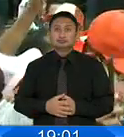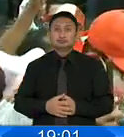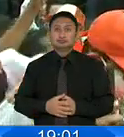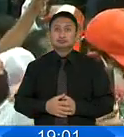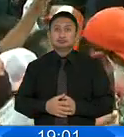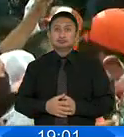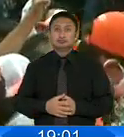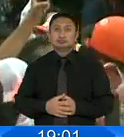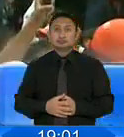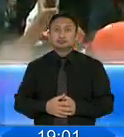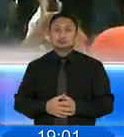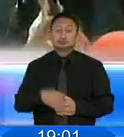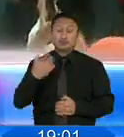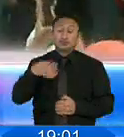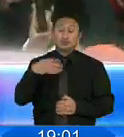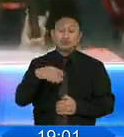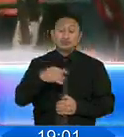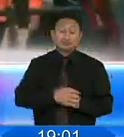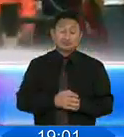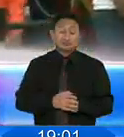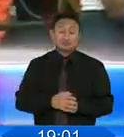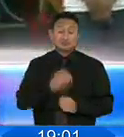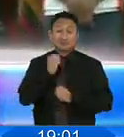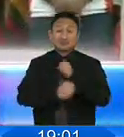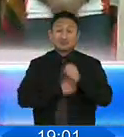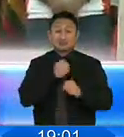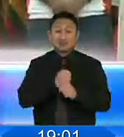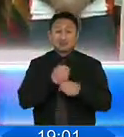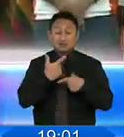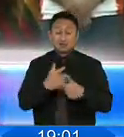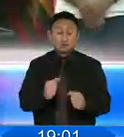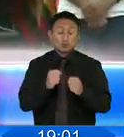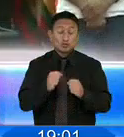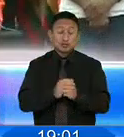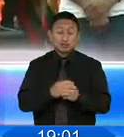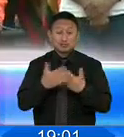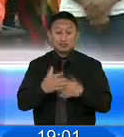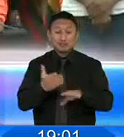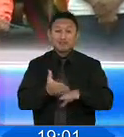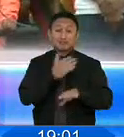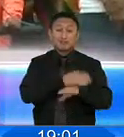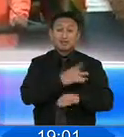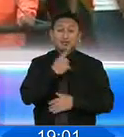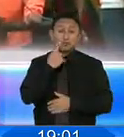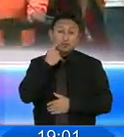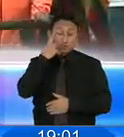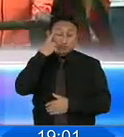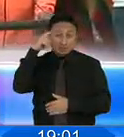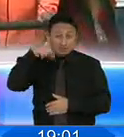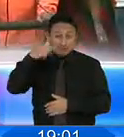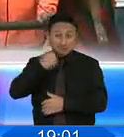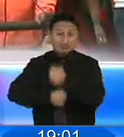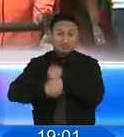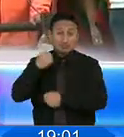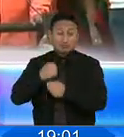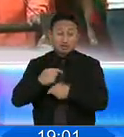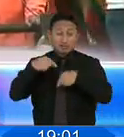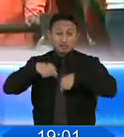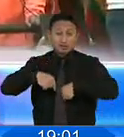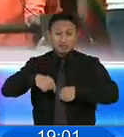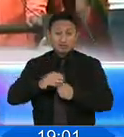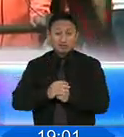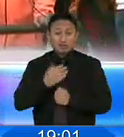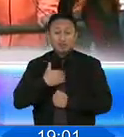años durísimos, como ya lo dijo Rafael. Han sido años donde nos han querido quitar nuestra